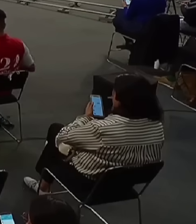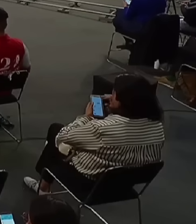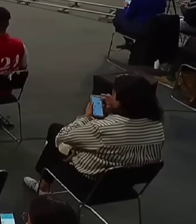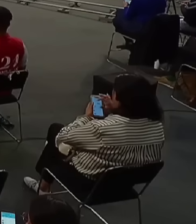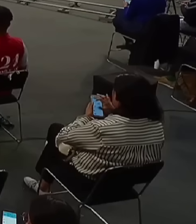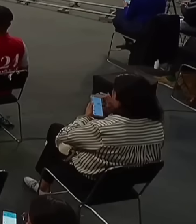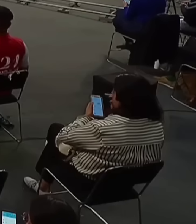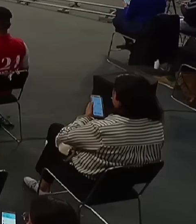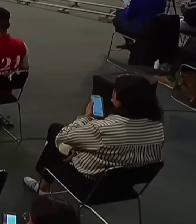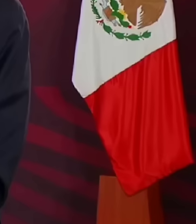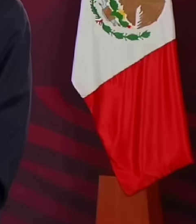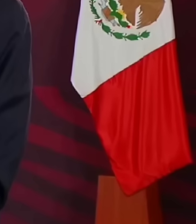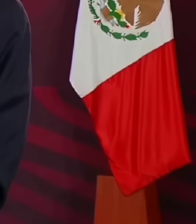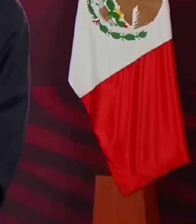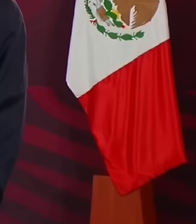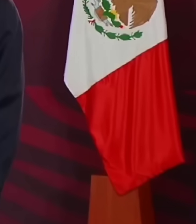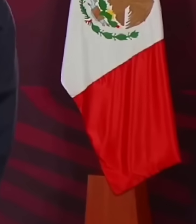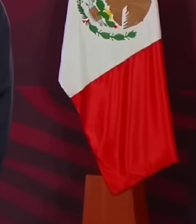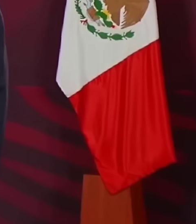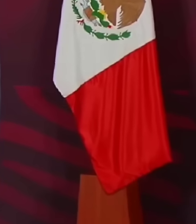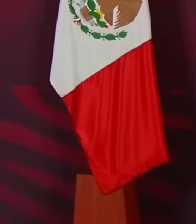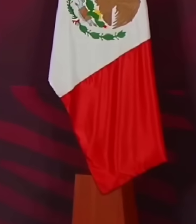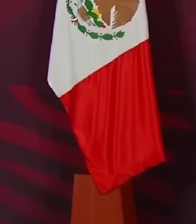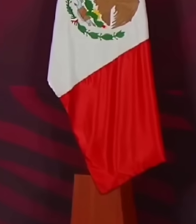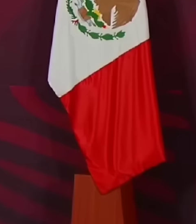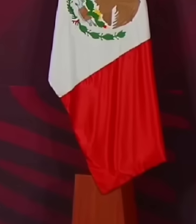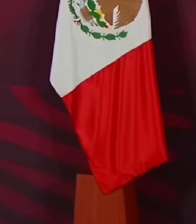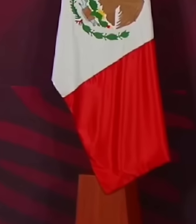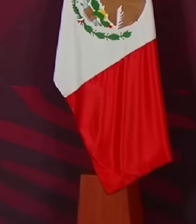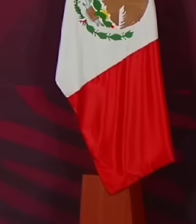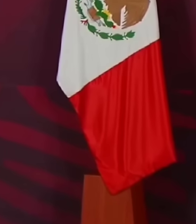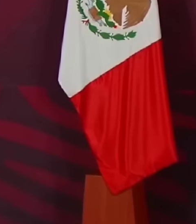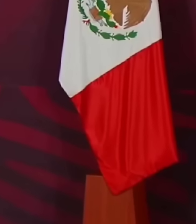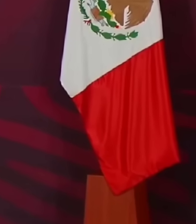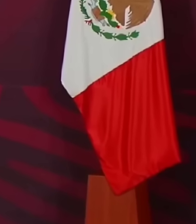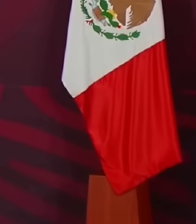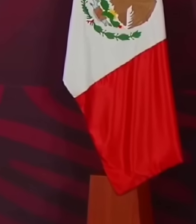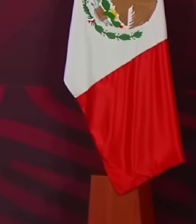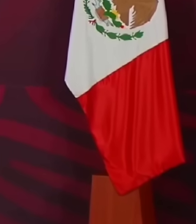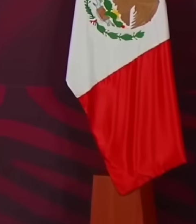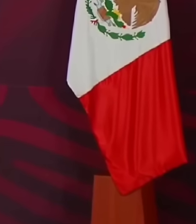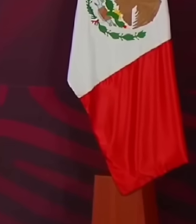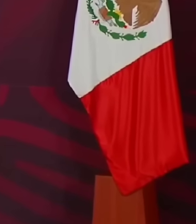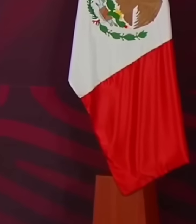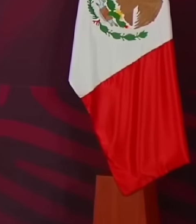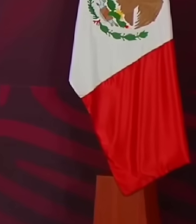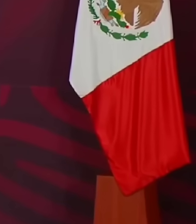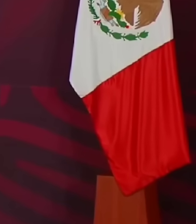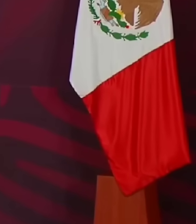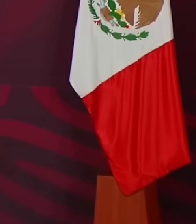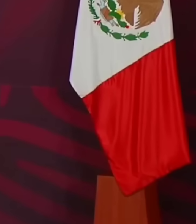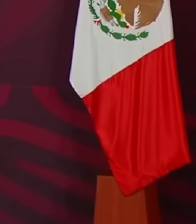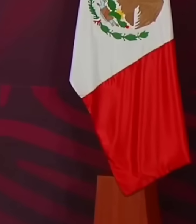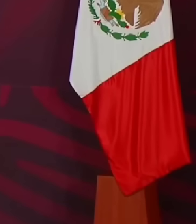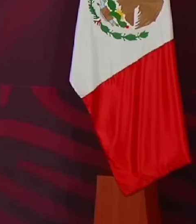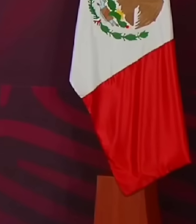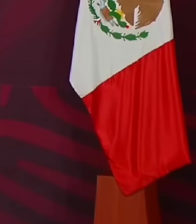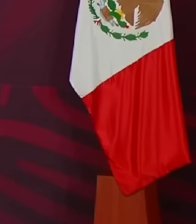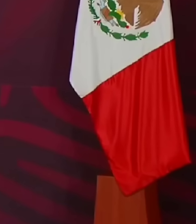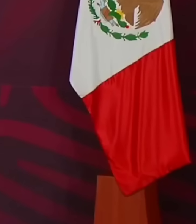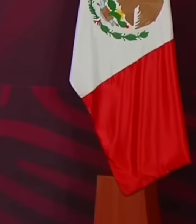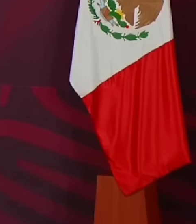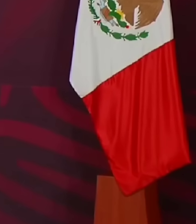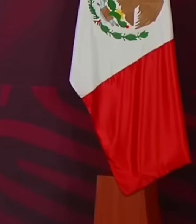había sucedido desde casi un siglo, desde los